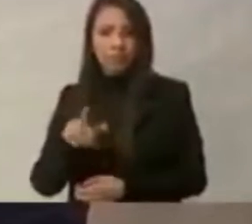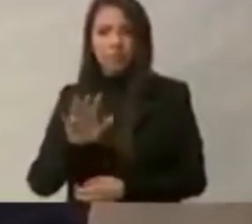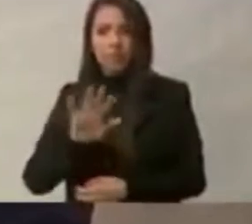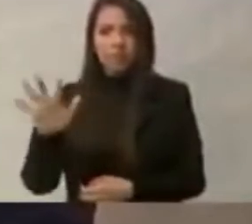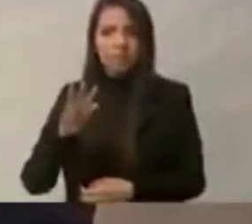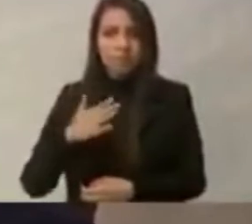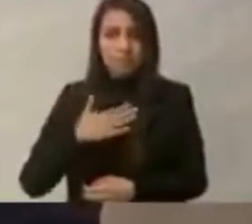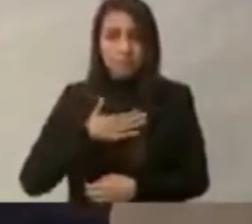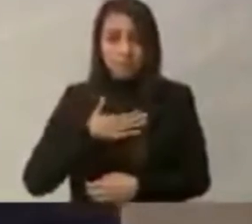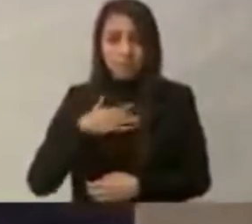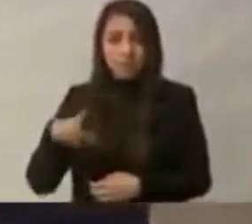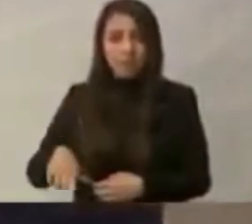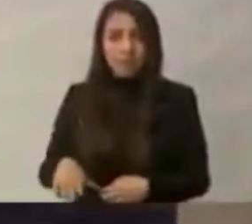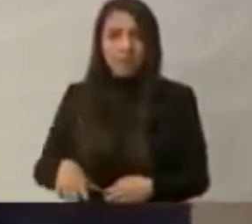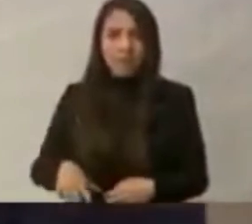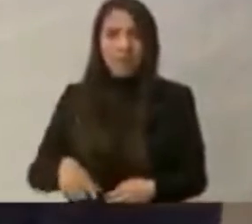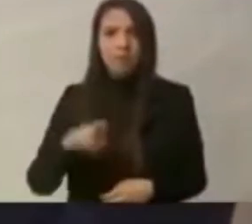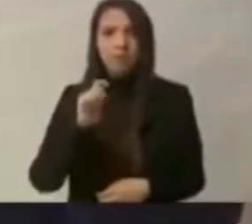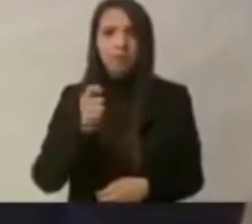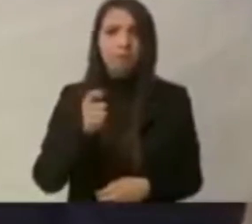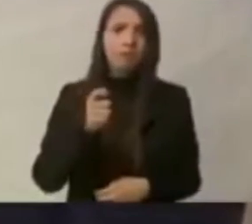congruencia es